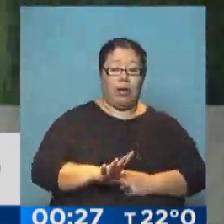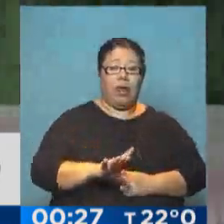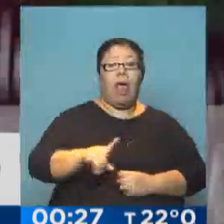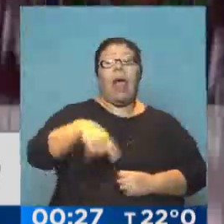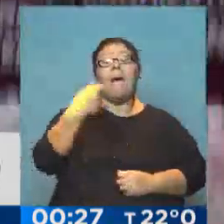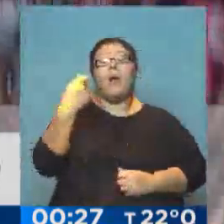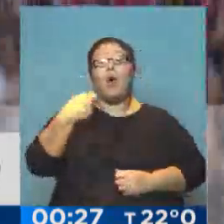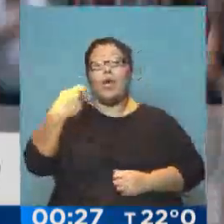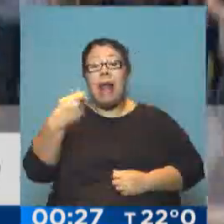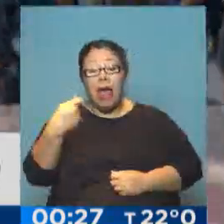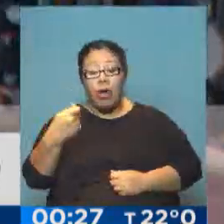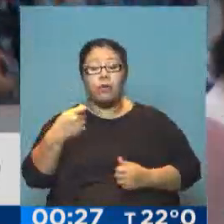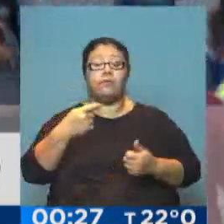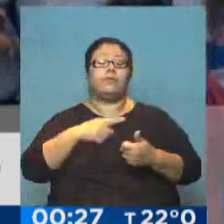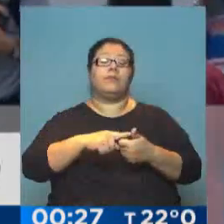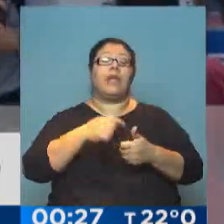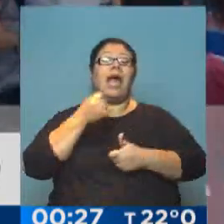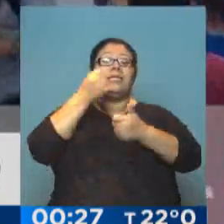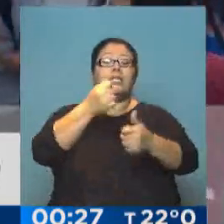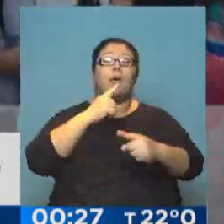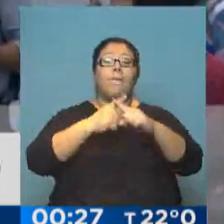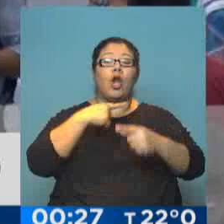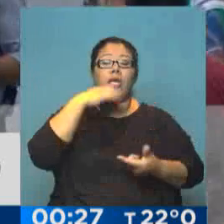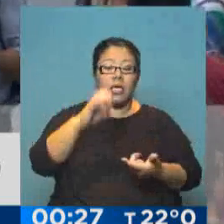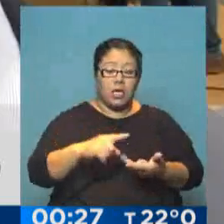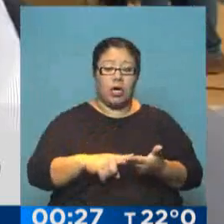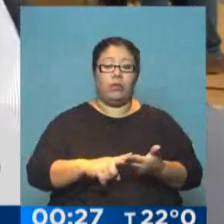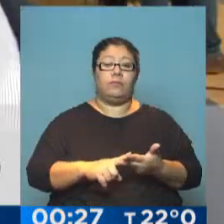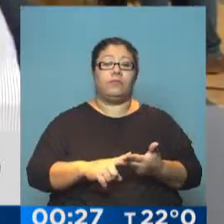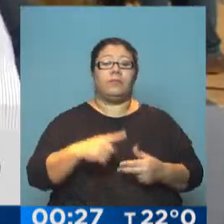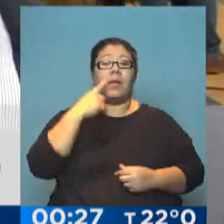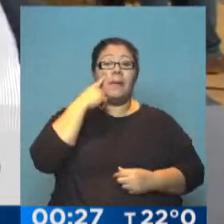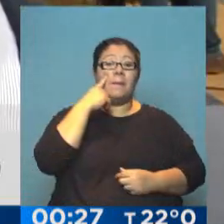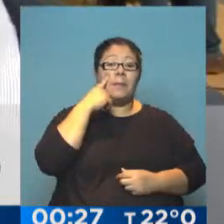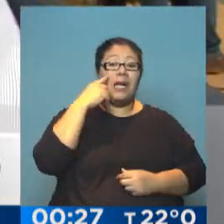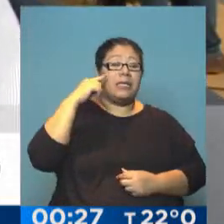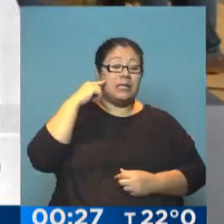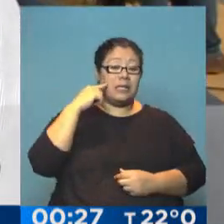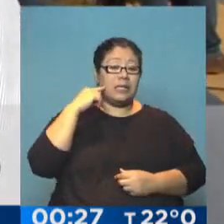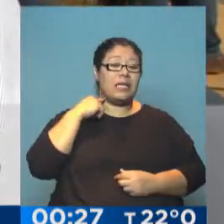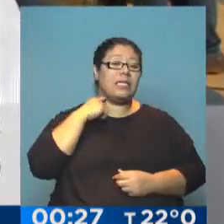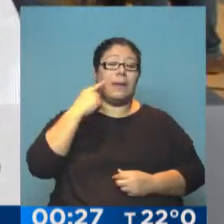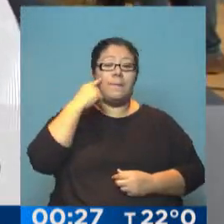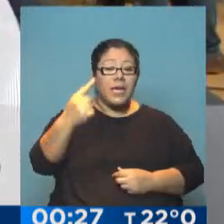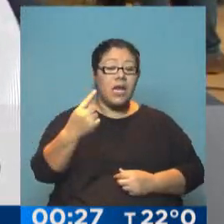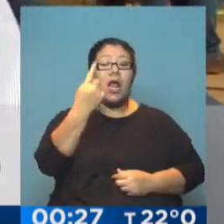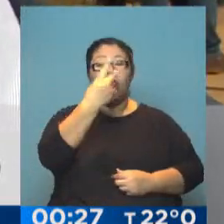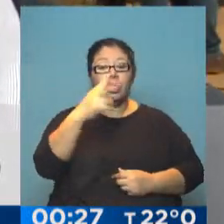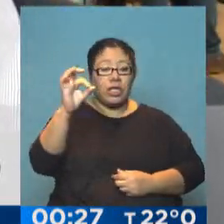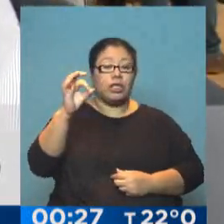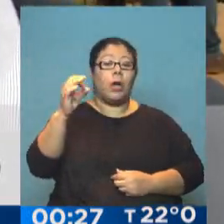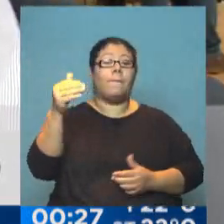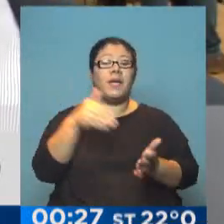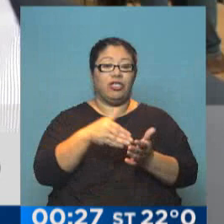jubilados que ganan la mínima, aquellos que reciben asignación universal por hijo, suman 3.200 millones, para que ustedes vean lo que significa las prioridades de este